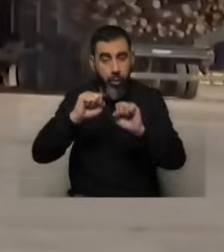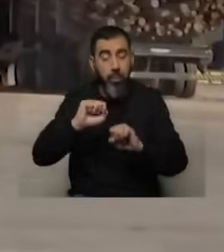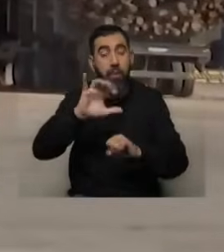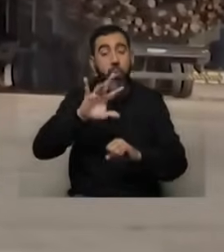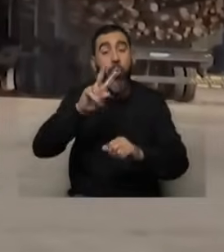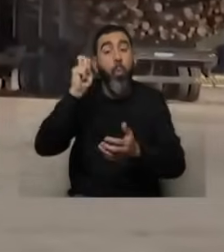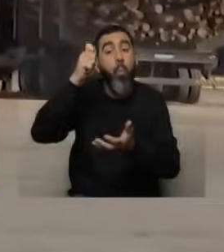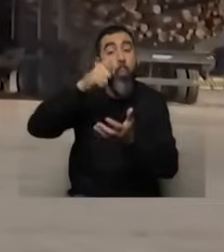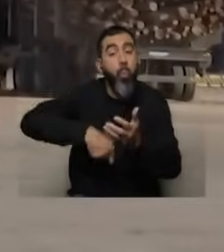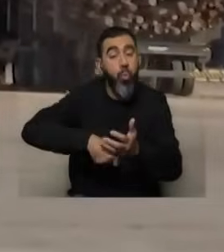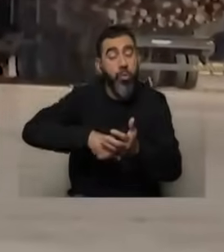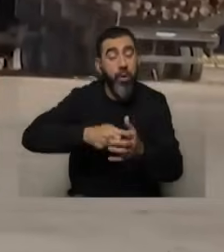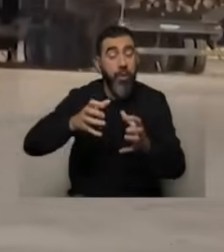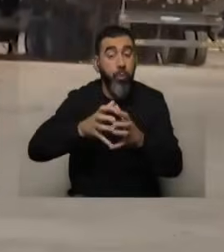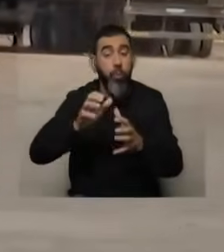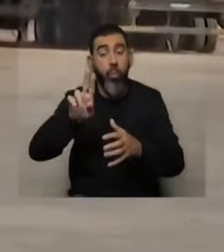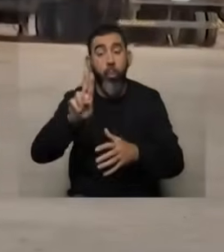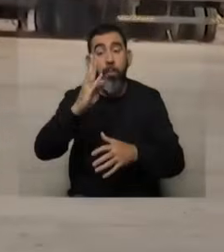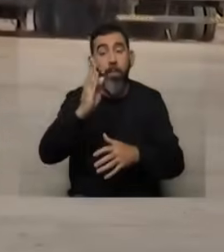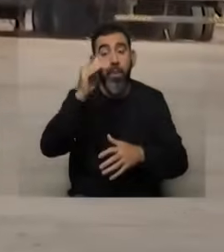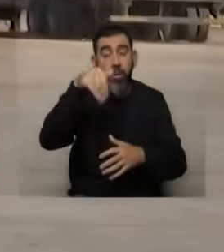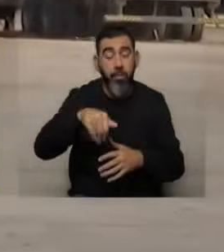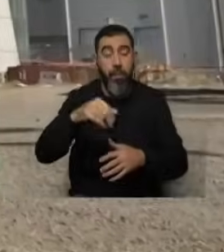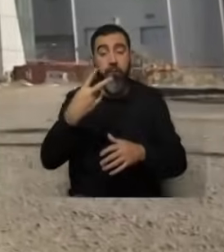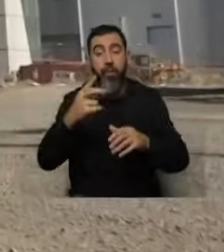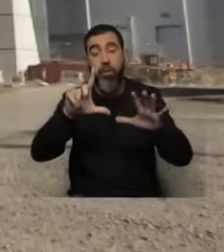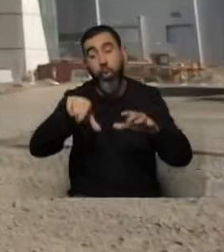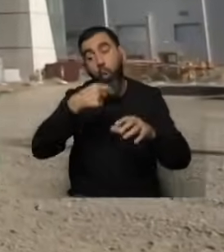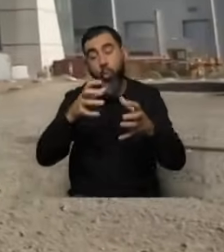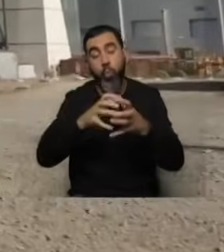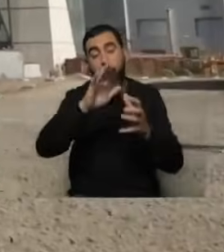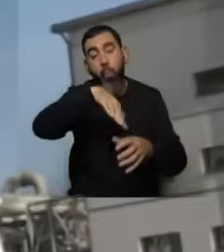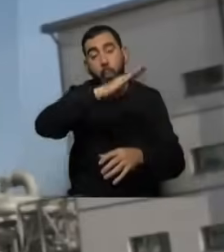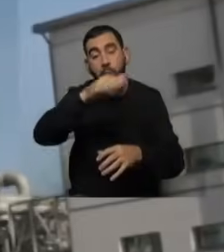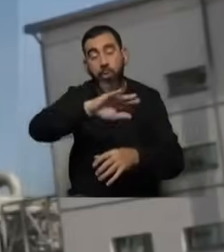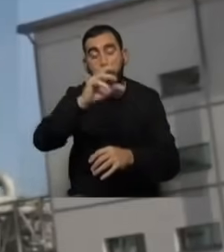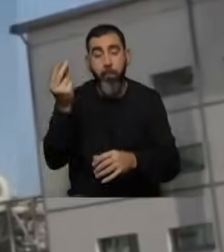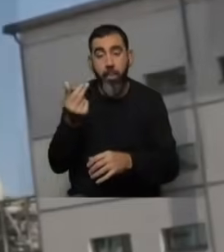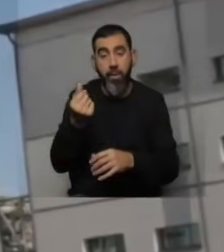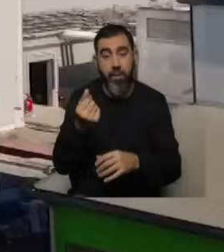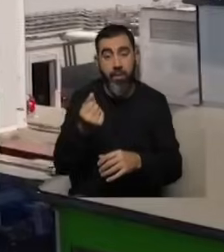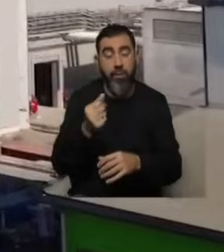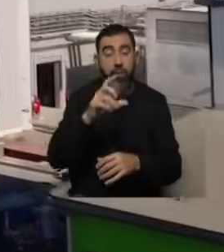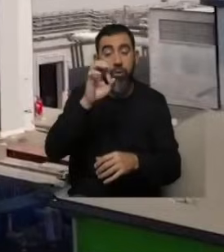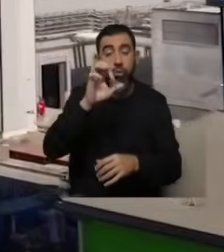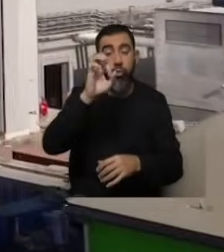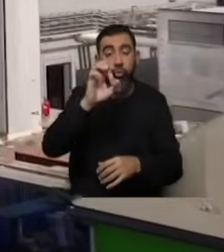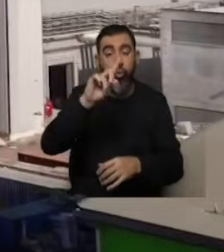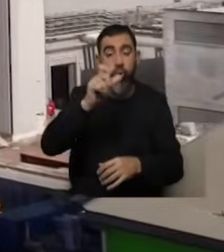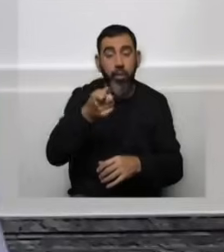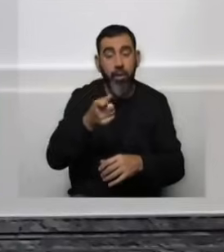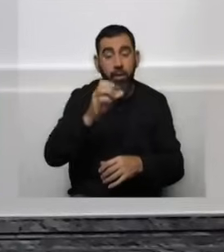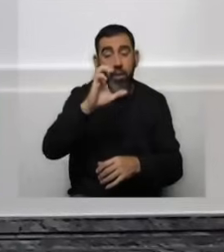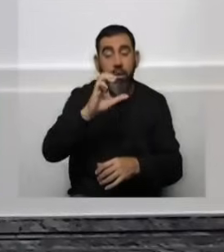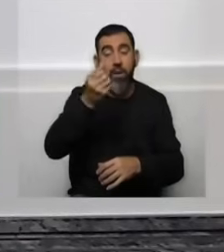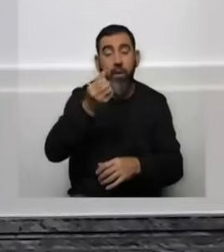multas que tiene el grupo upm y 27 que tiene el grupo Montes del plata Entonces el derrame de soda cáustica que es un poco lo que